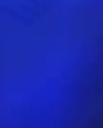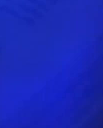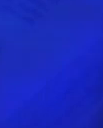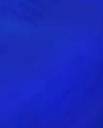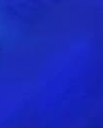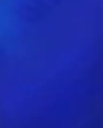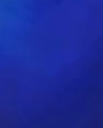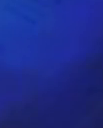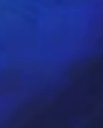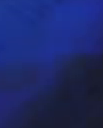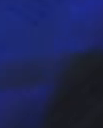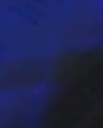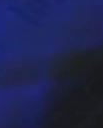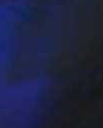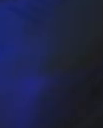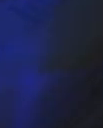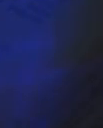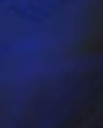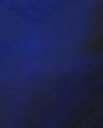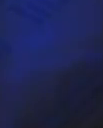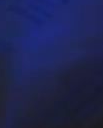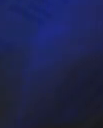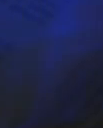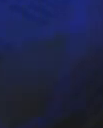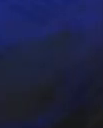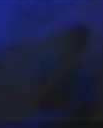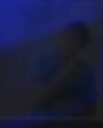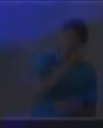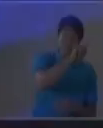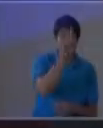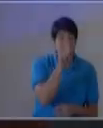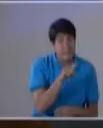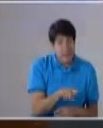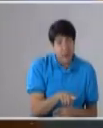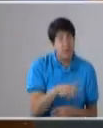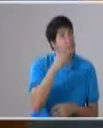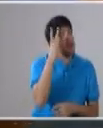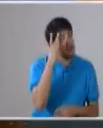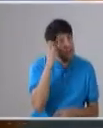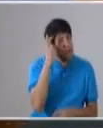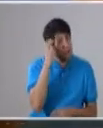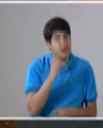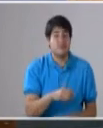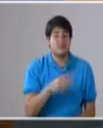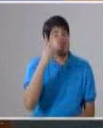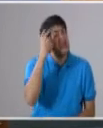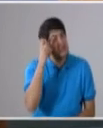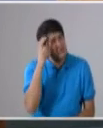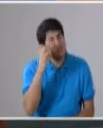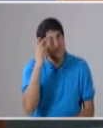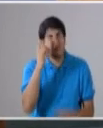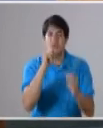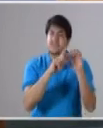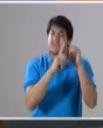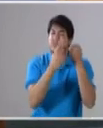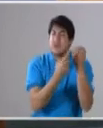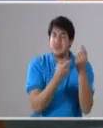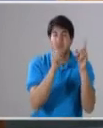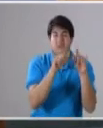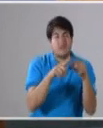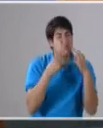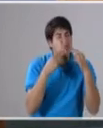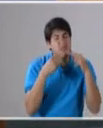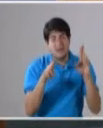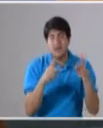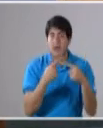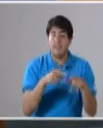cristianos que se quedaron en el atrio y solo oyen, y oyen, y oyen que sucedió una cosa por allá, y oyen que sucedió otra por allá,